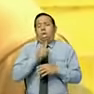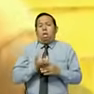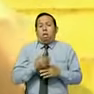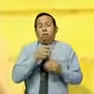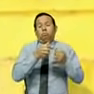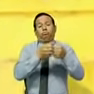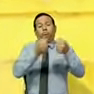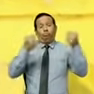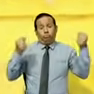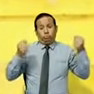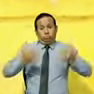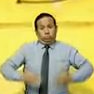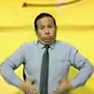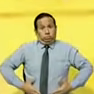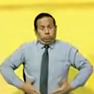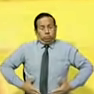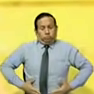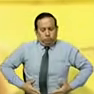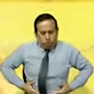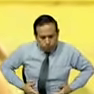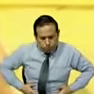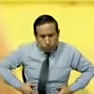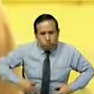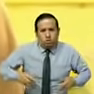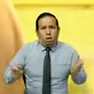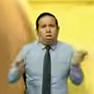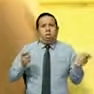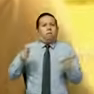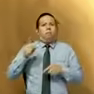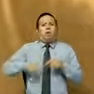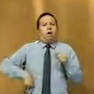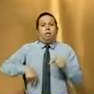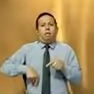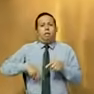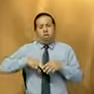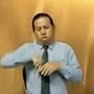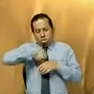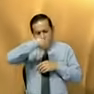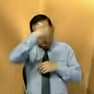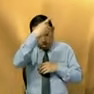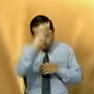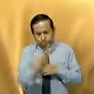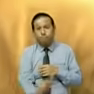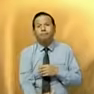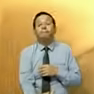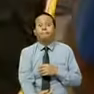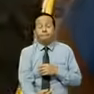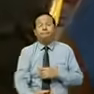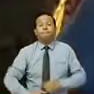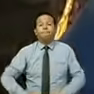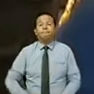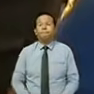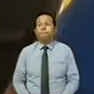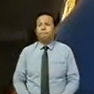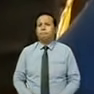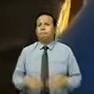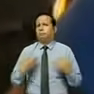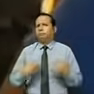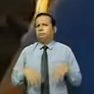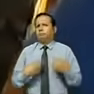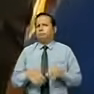estaba asomado y se le venció el cuerpo. Ya no pudo mantenerse con el equilibrio y cayó de cabeza. Se viró y se fue para